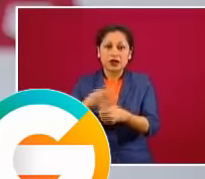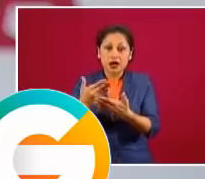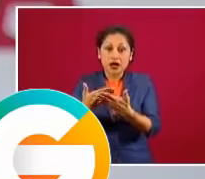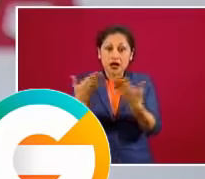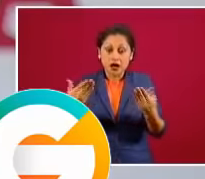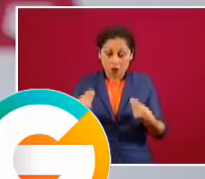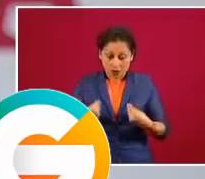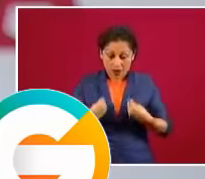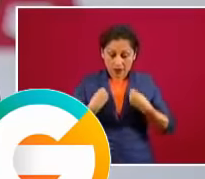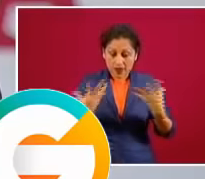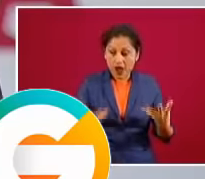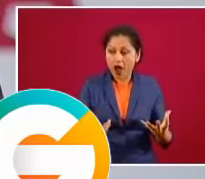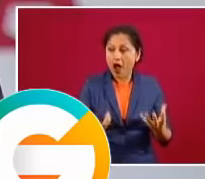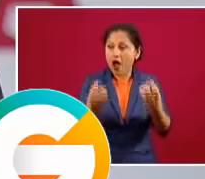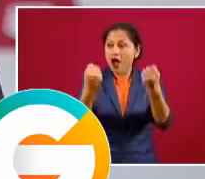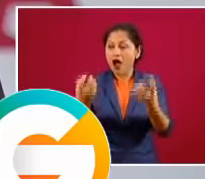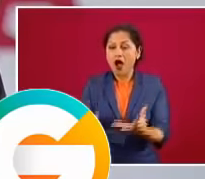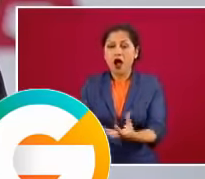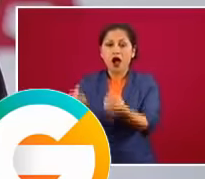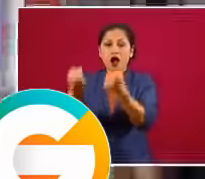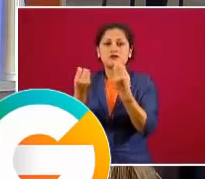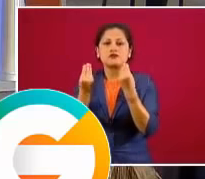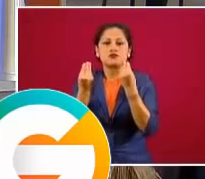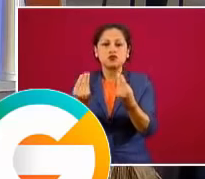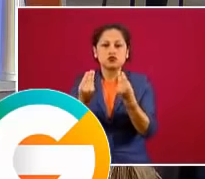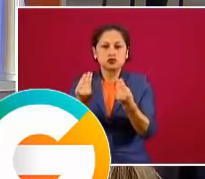Entre todos,